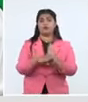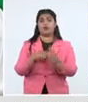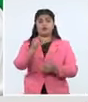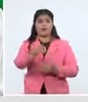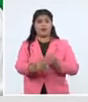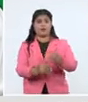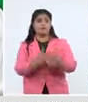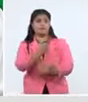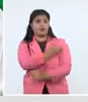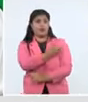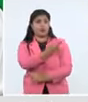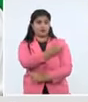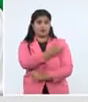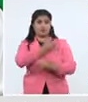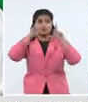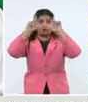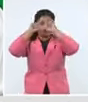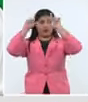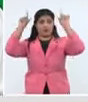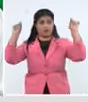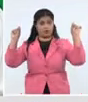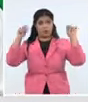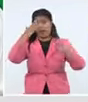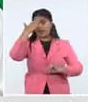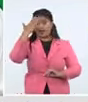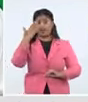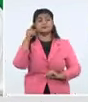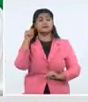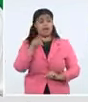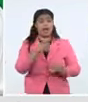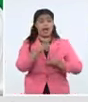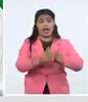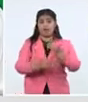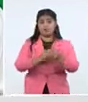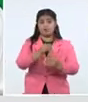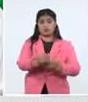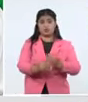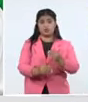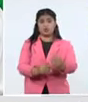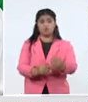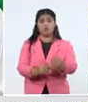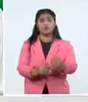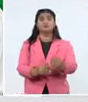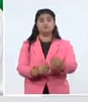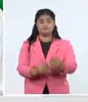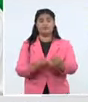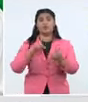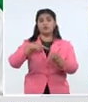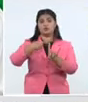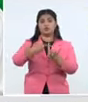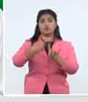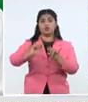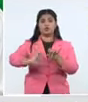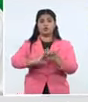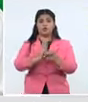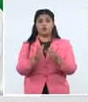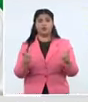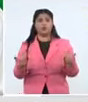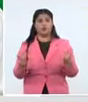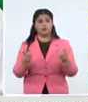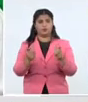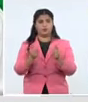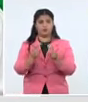ver con estos resultados que estamos teniendo en el control de la transmisión de la enfermedad. No